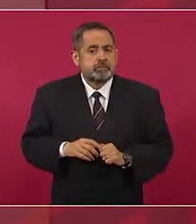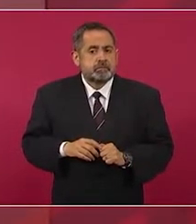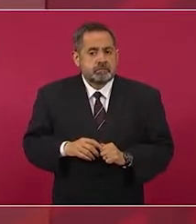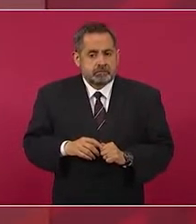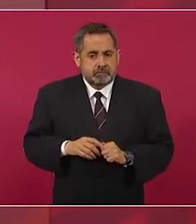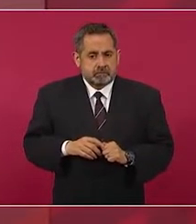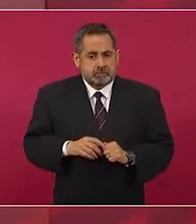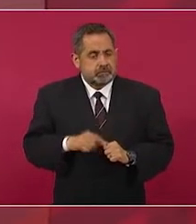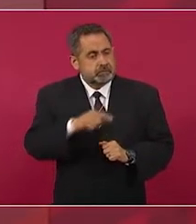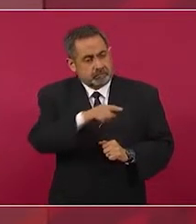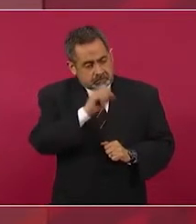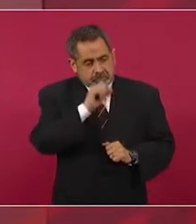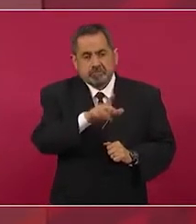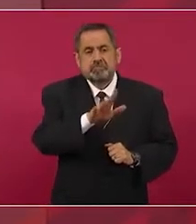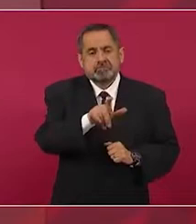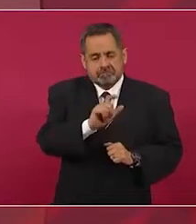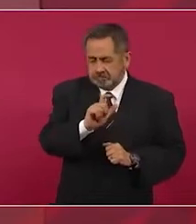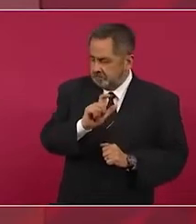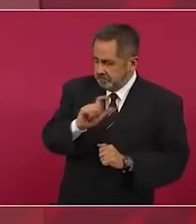y pagó